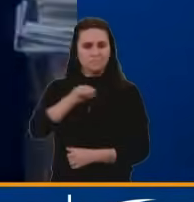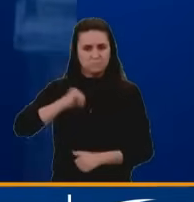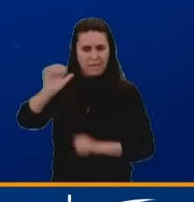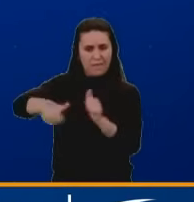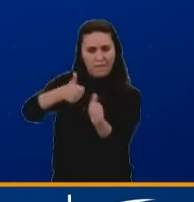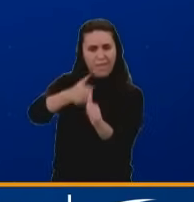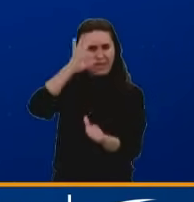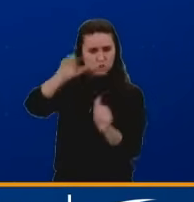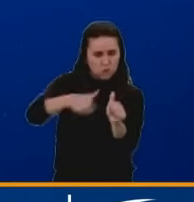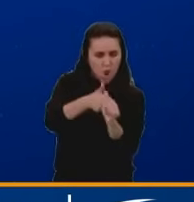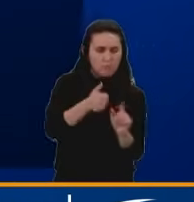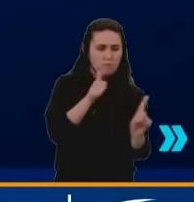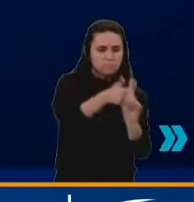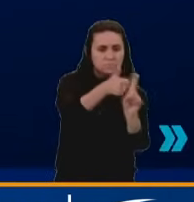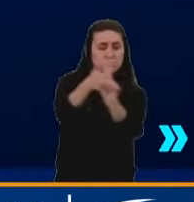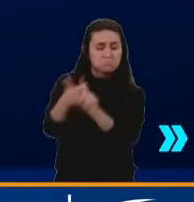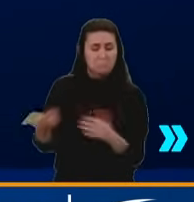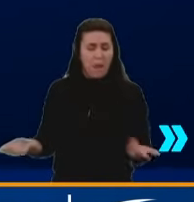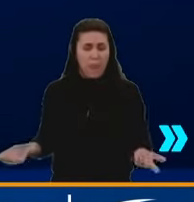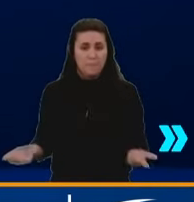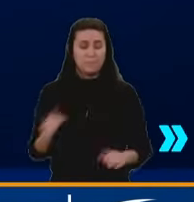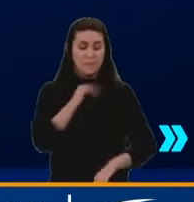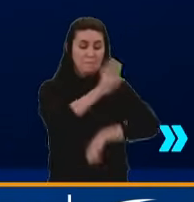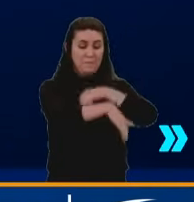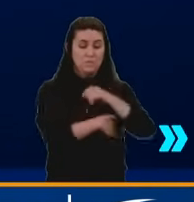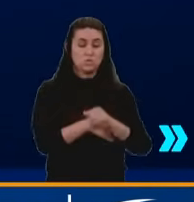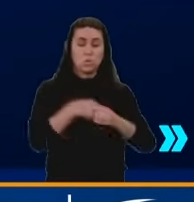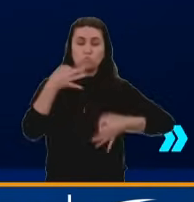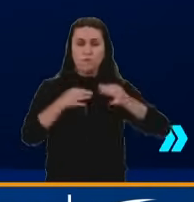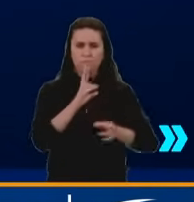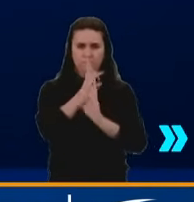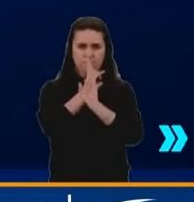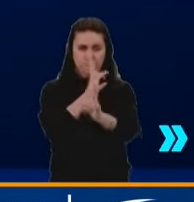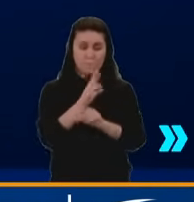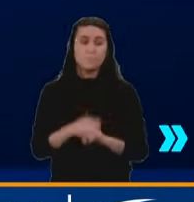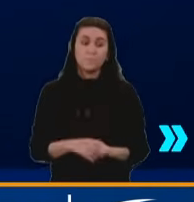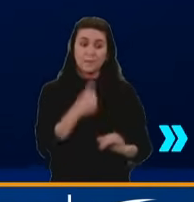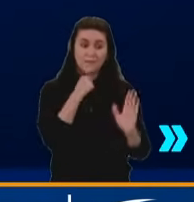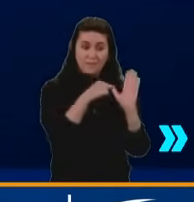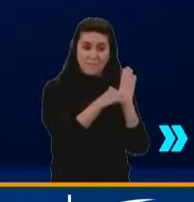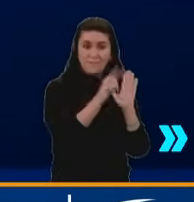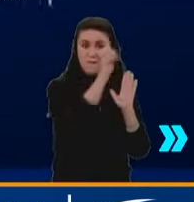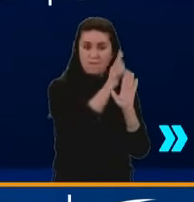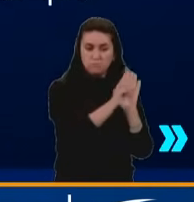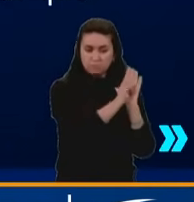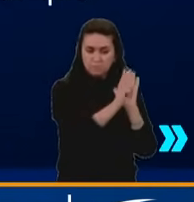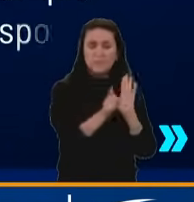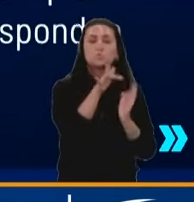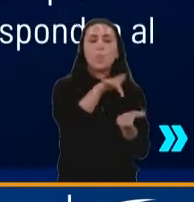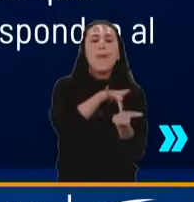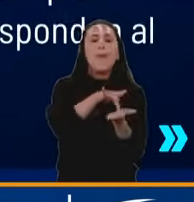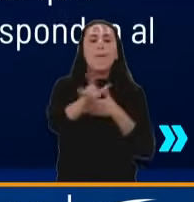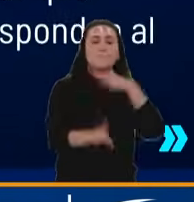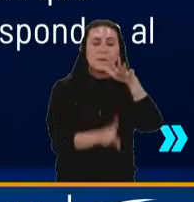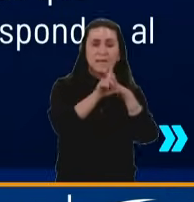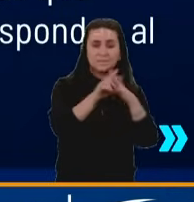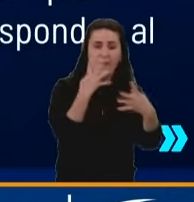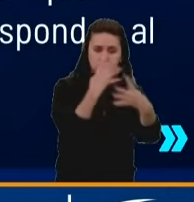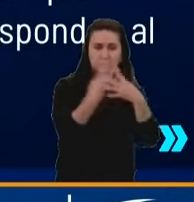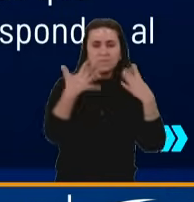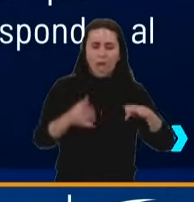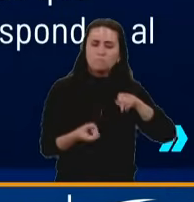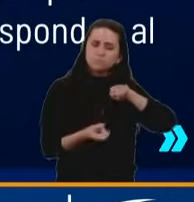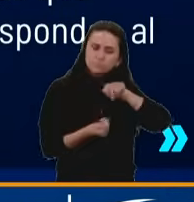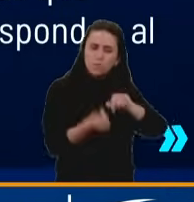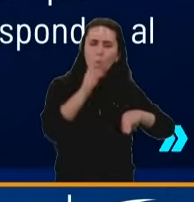personal el ministro de Justicia respondió dice que la emergencia carcelaria en este tiempo ha facilitado la inversión en infraestructura